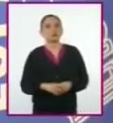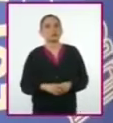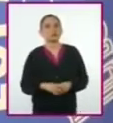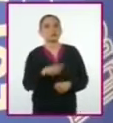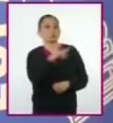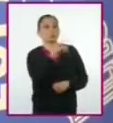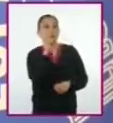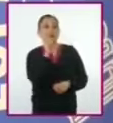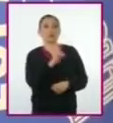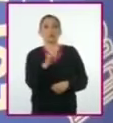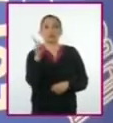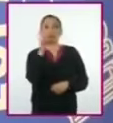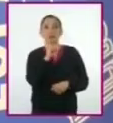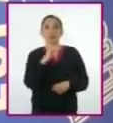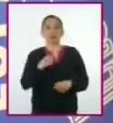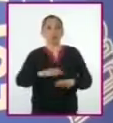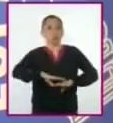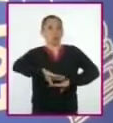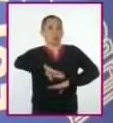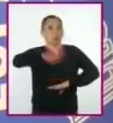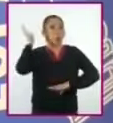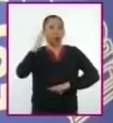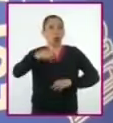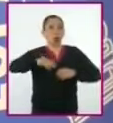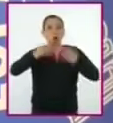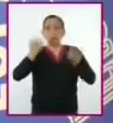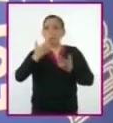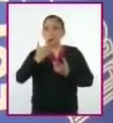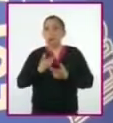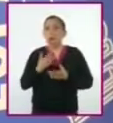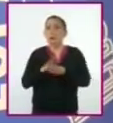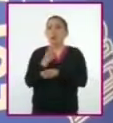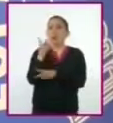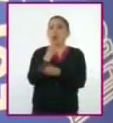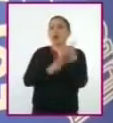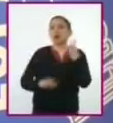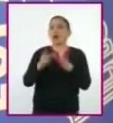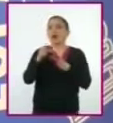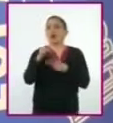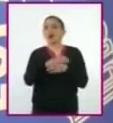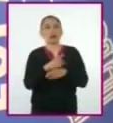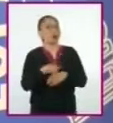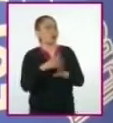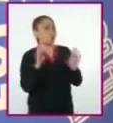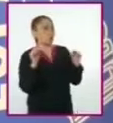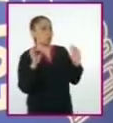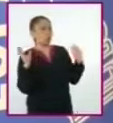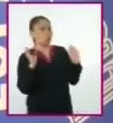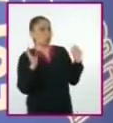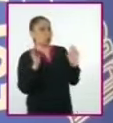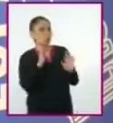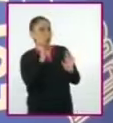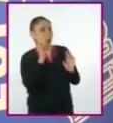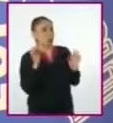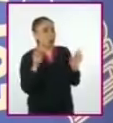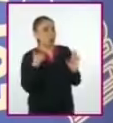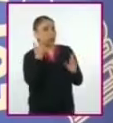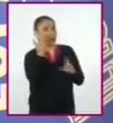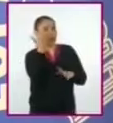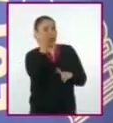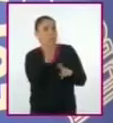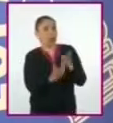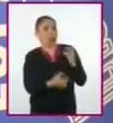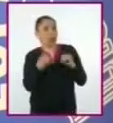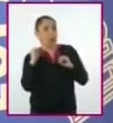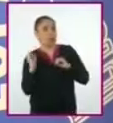Ella, colérica, le exigió respuestas y él negó todo. Quiso huir y